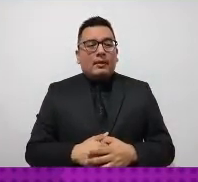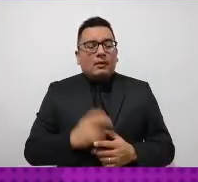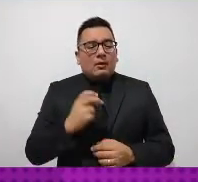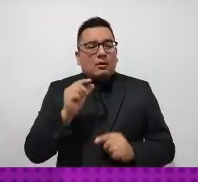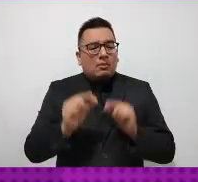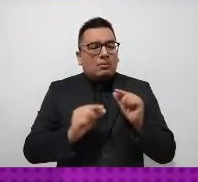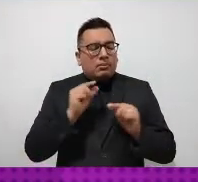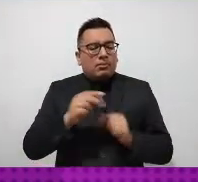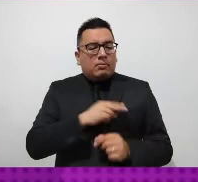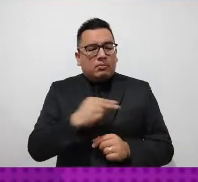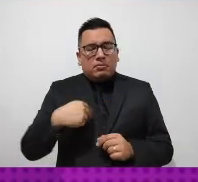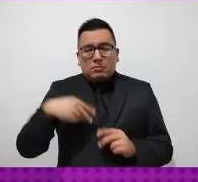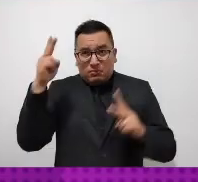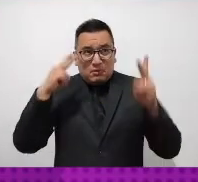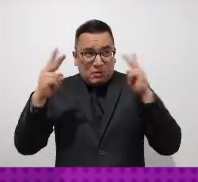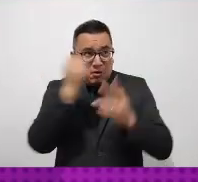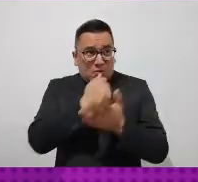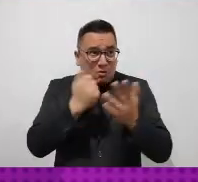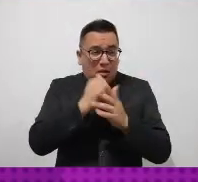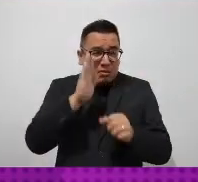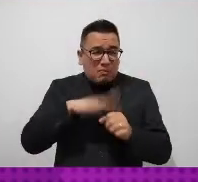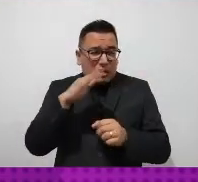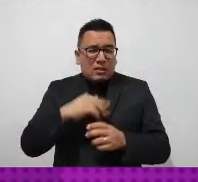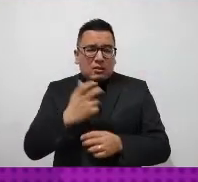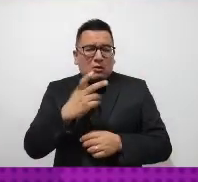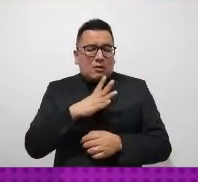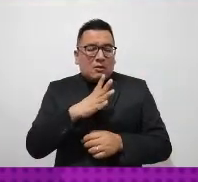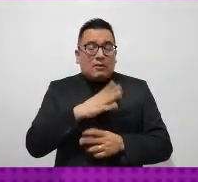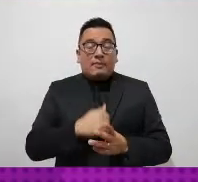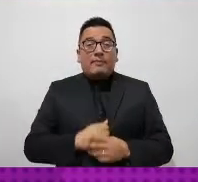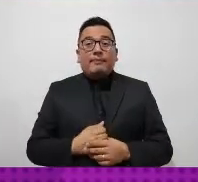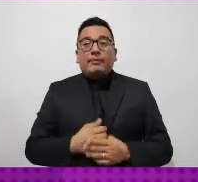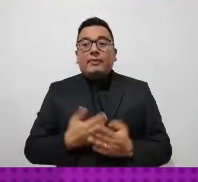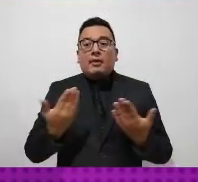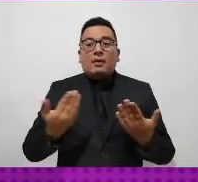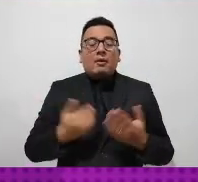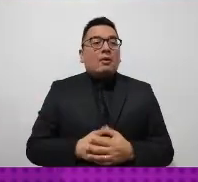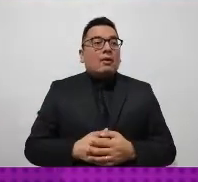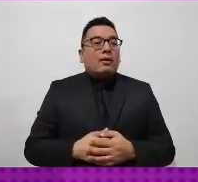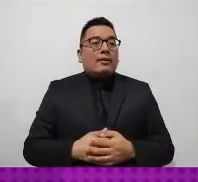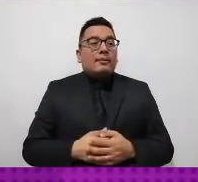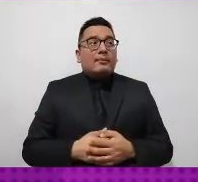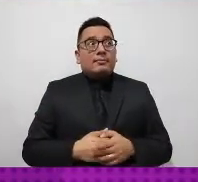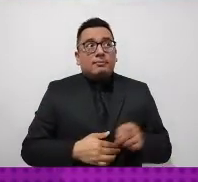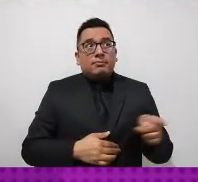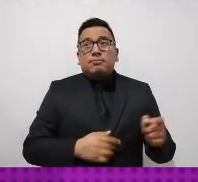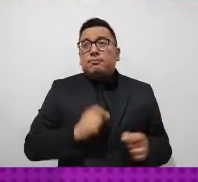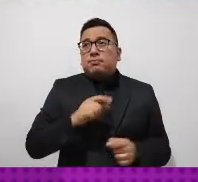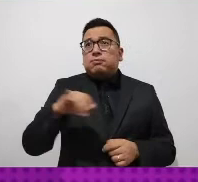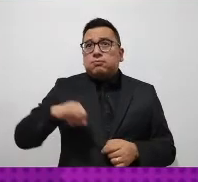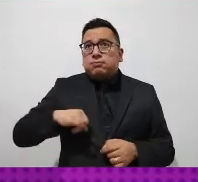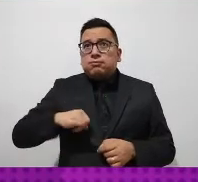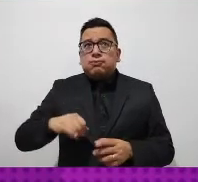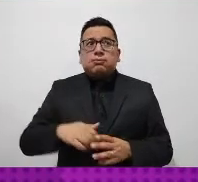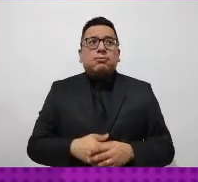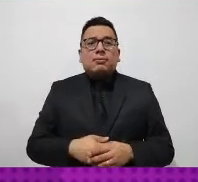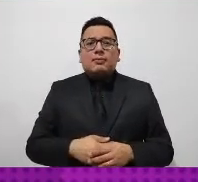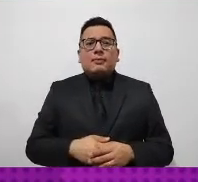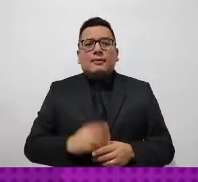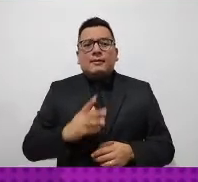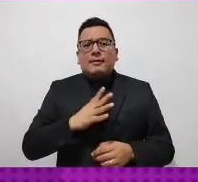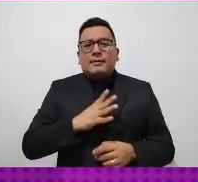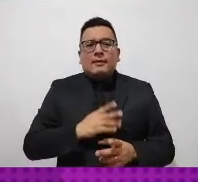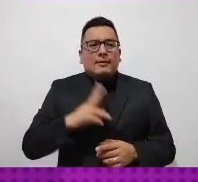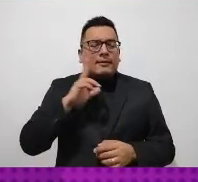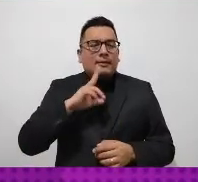fuimos avanzando, visitando más municipios, se fueron abriendo los espacios, nos fueron buscando ellas también de otros municipios, se